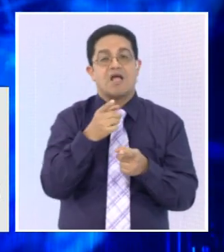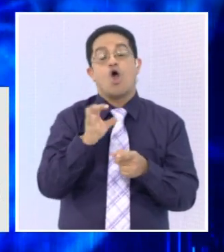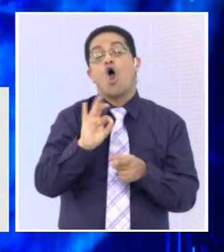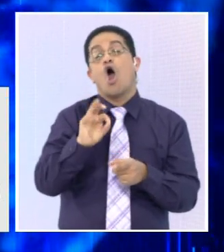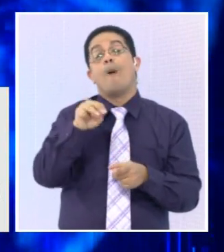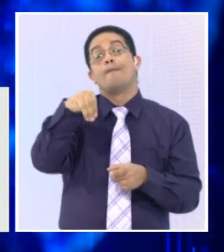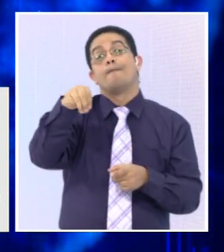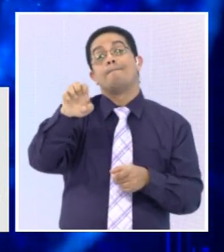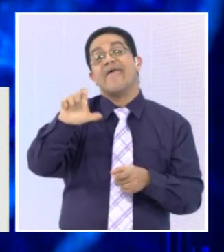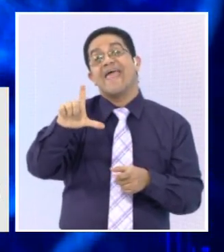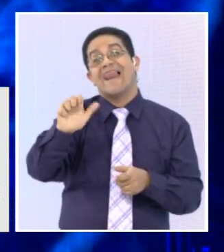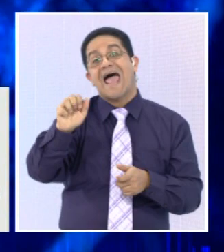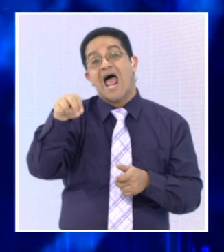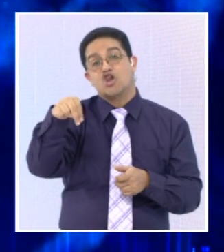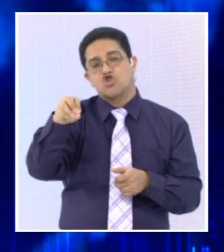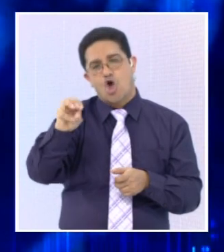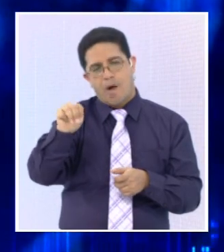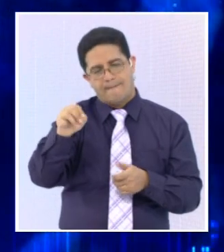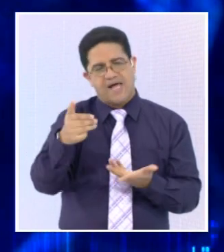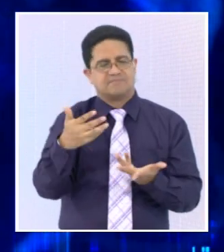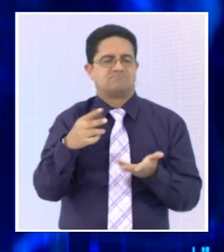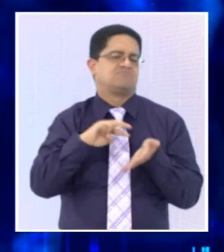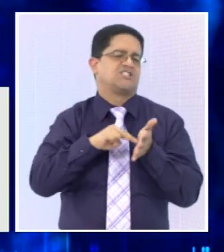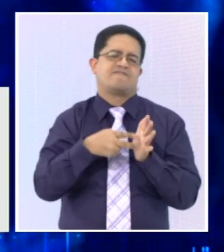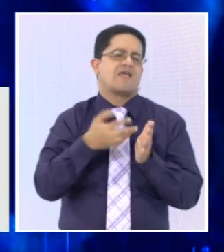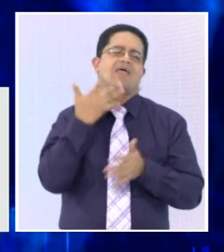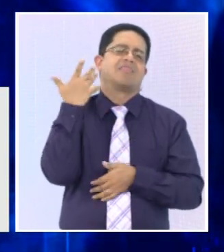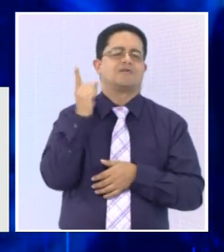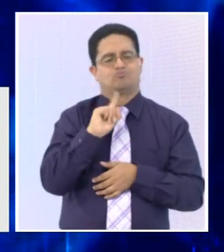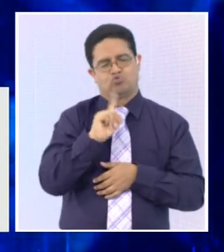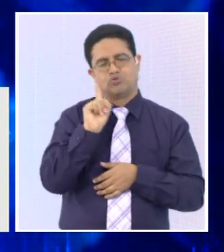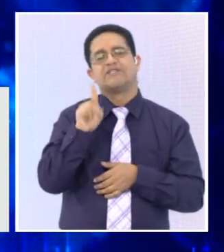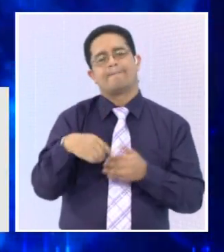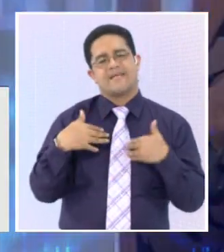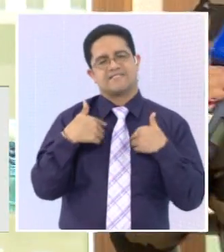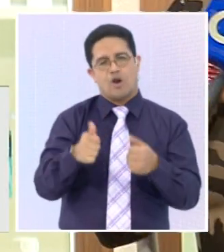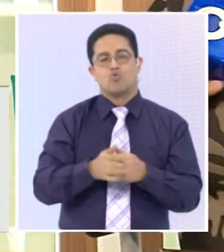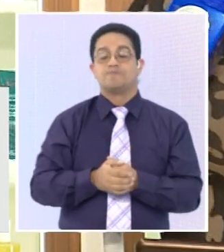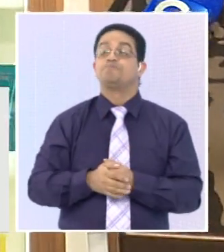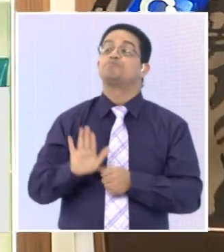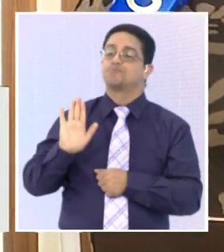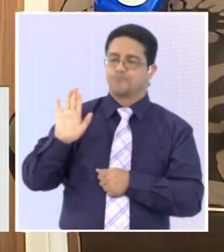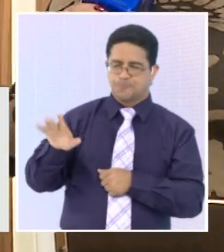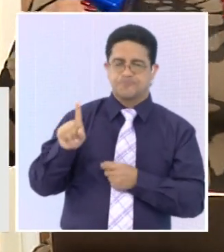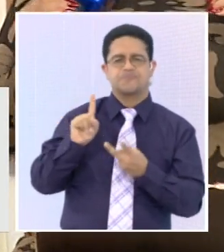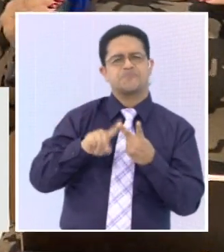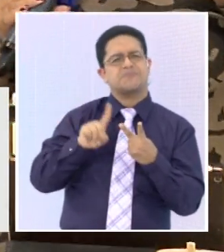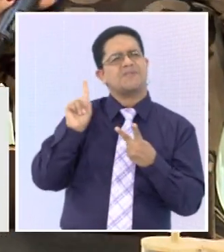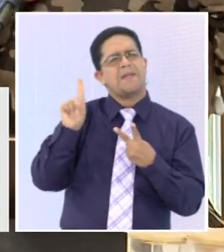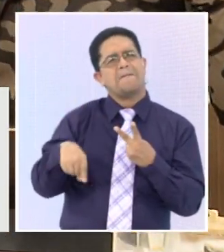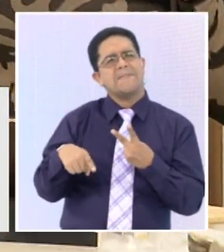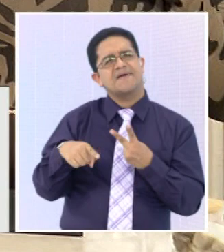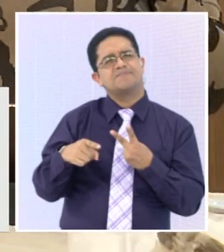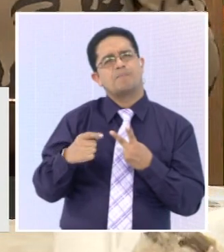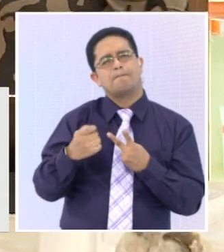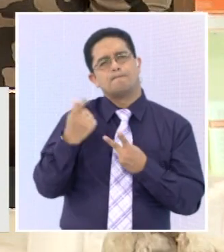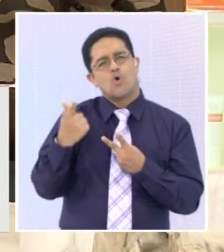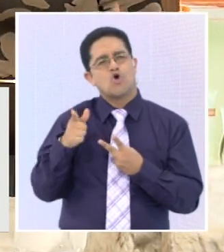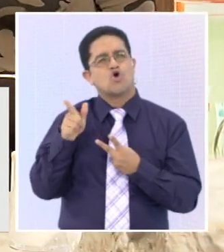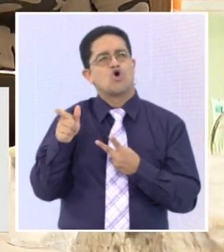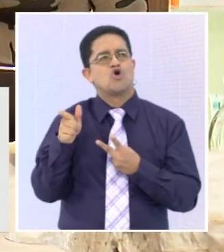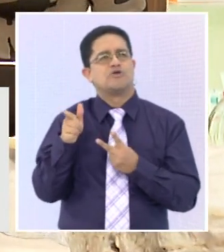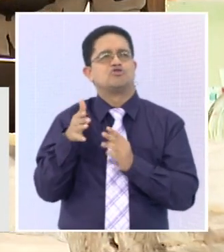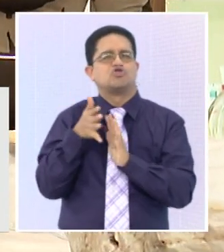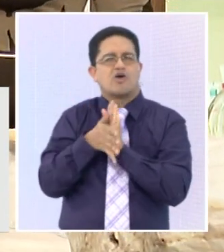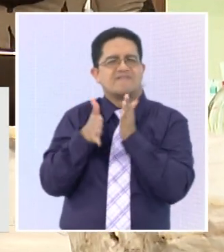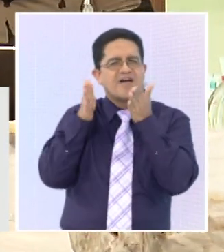caso. Entonces, no es algo de vanidad, también es algo de salud. Hablando de vanidad y de salud, hablemos también un poco este tratamiento o este enfoque